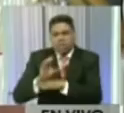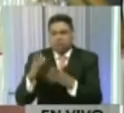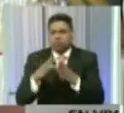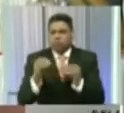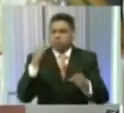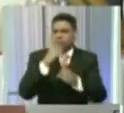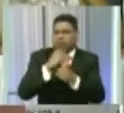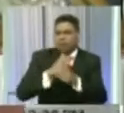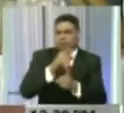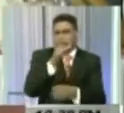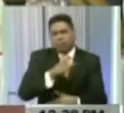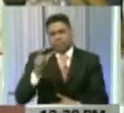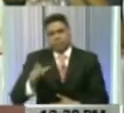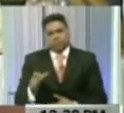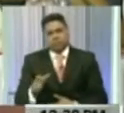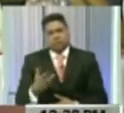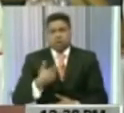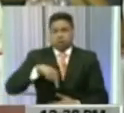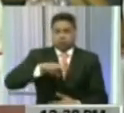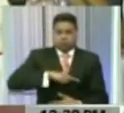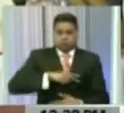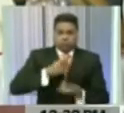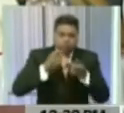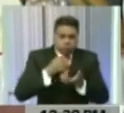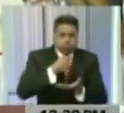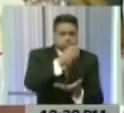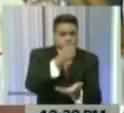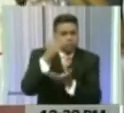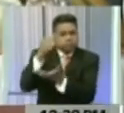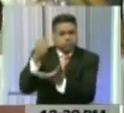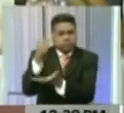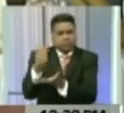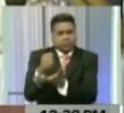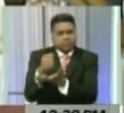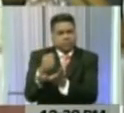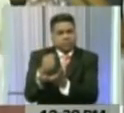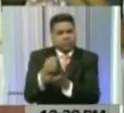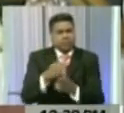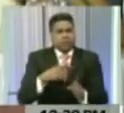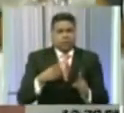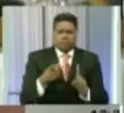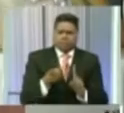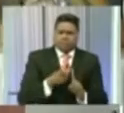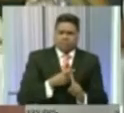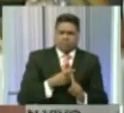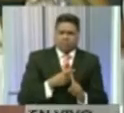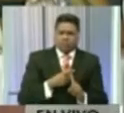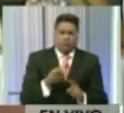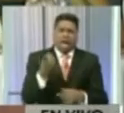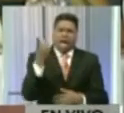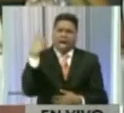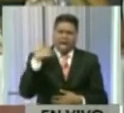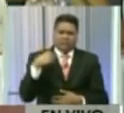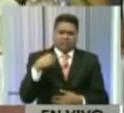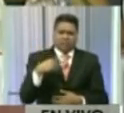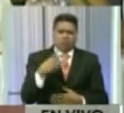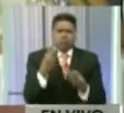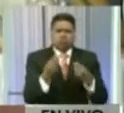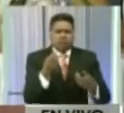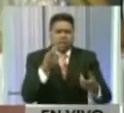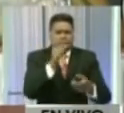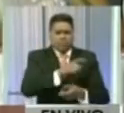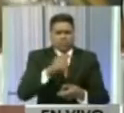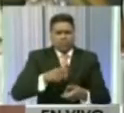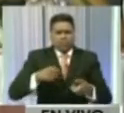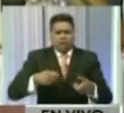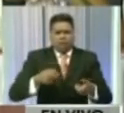empleo. Nosotros logramos invertir. El empleo informal en Venezuela era mayoritario. Nosotros ahora